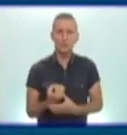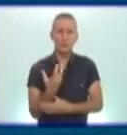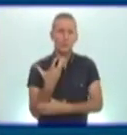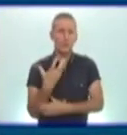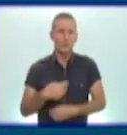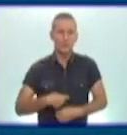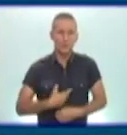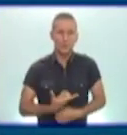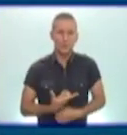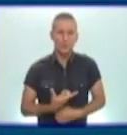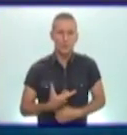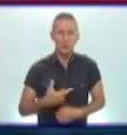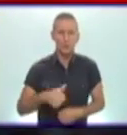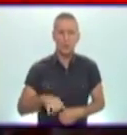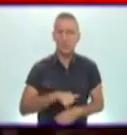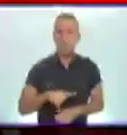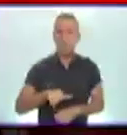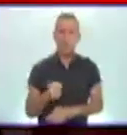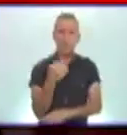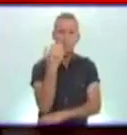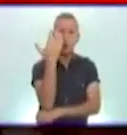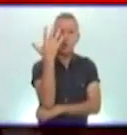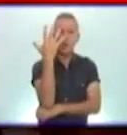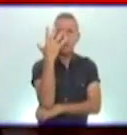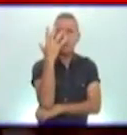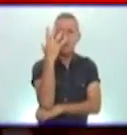sin raíces. Comentemos rápido en casa.